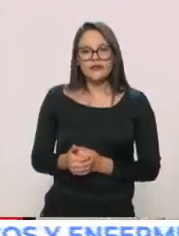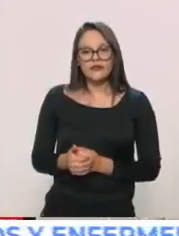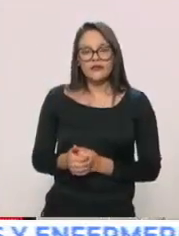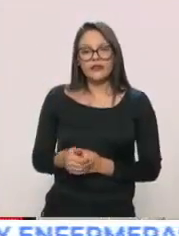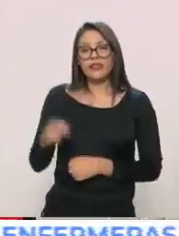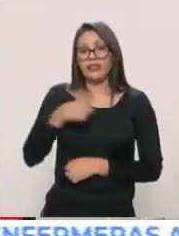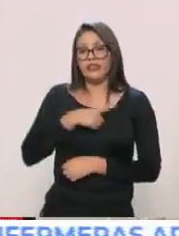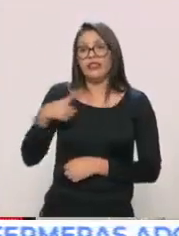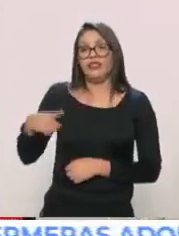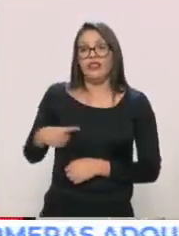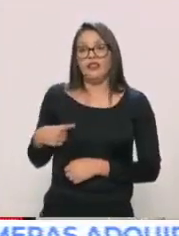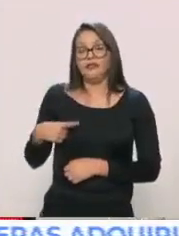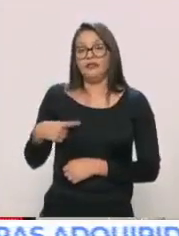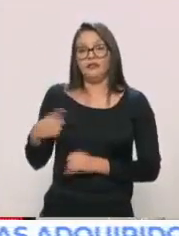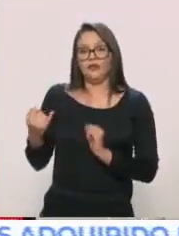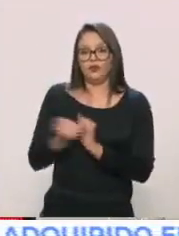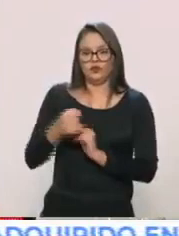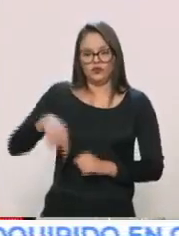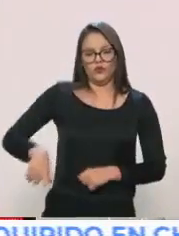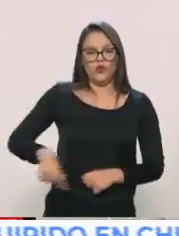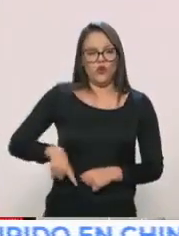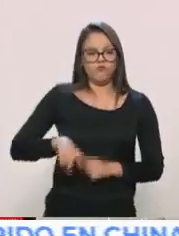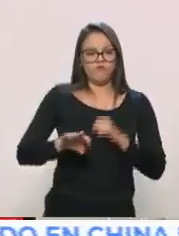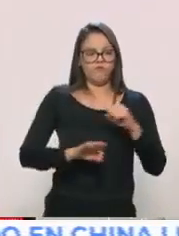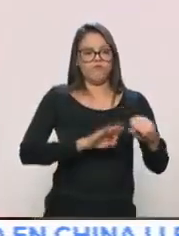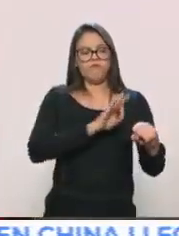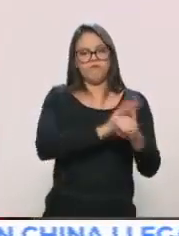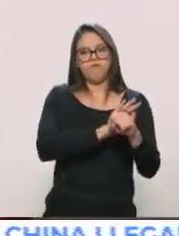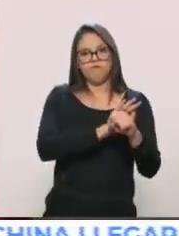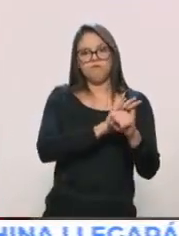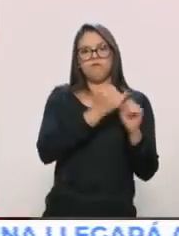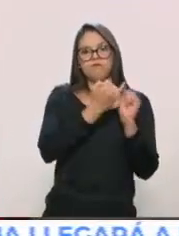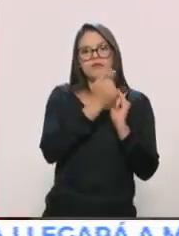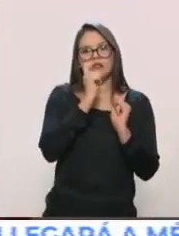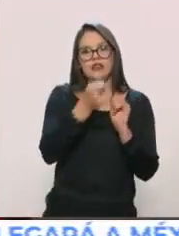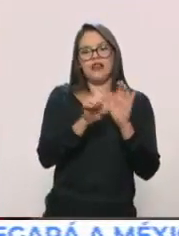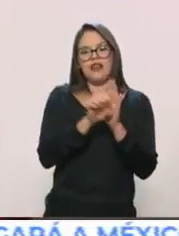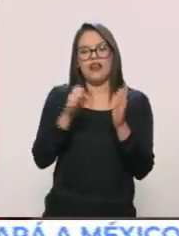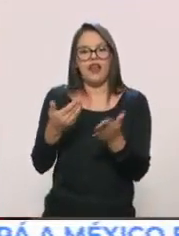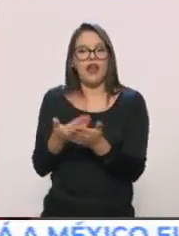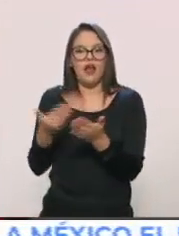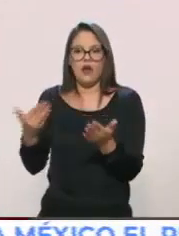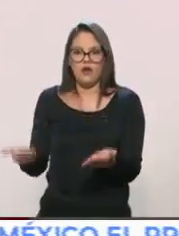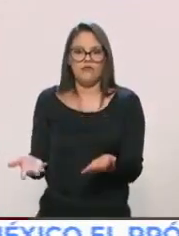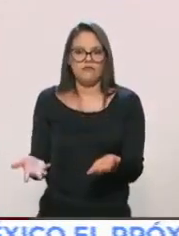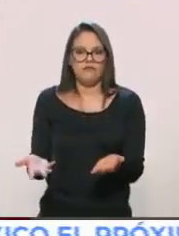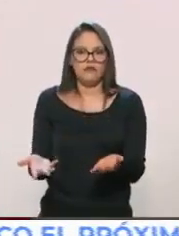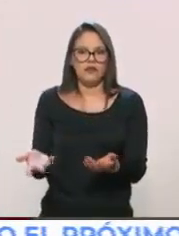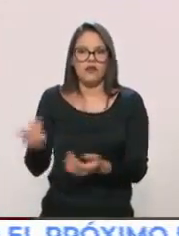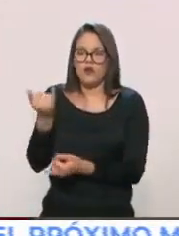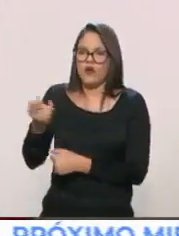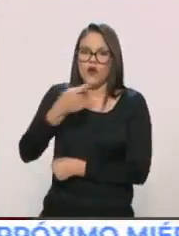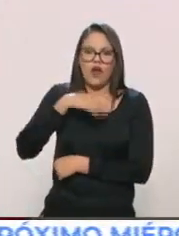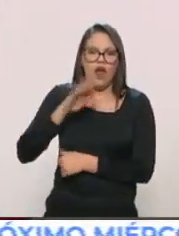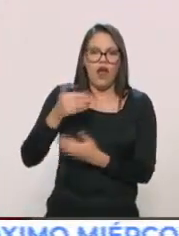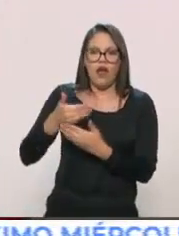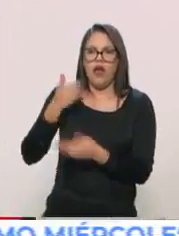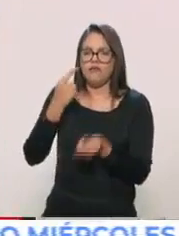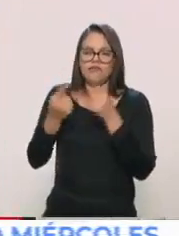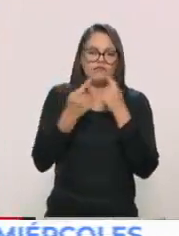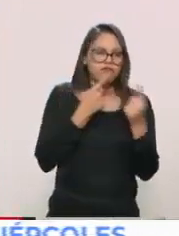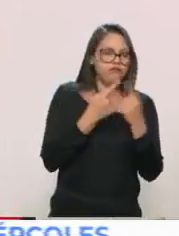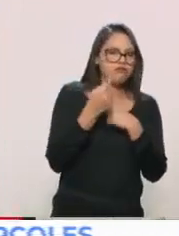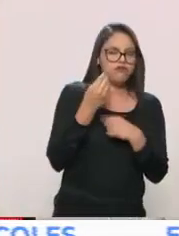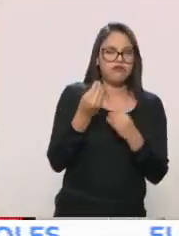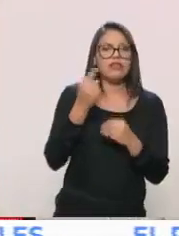de tener una respuesta por parte del Estado mexicano en este tipo de coberturas y desde luego algo que se ha mencionado mucho, la